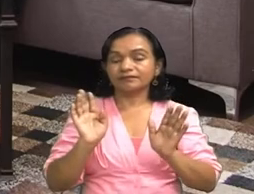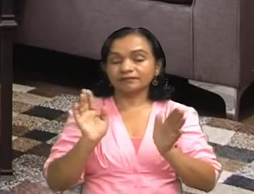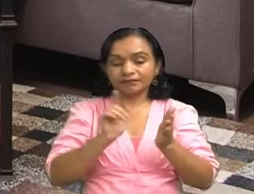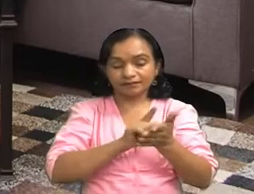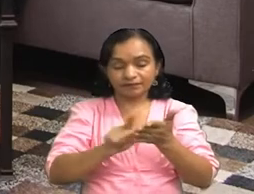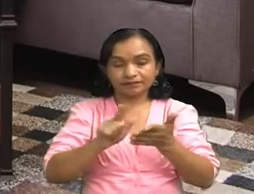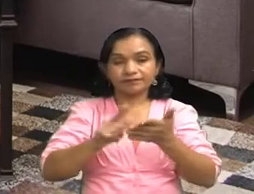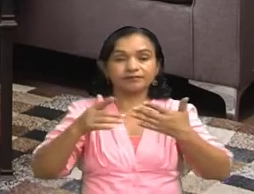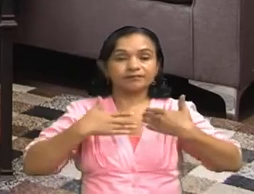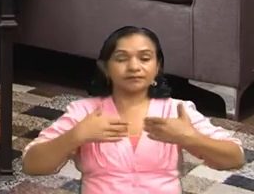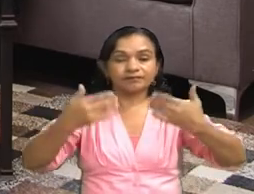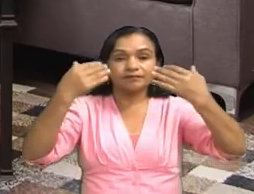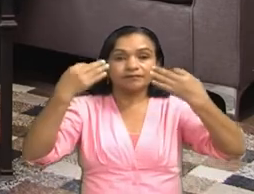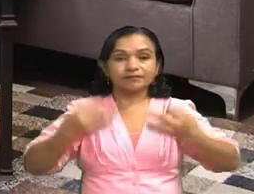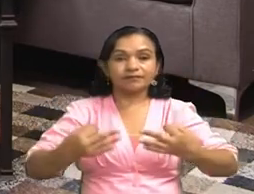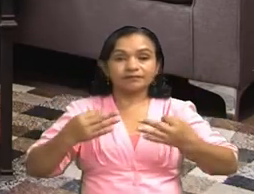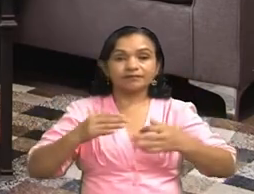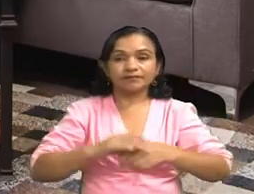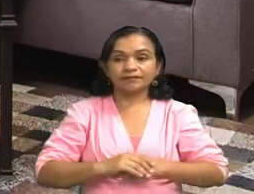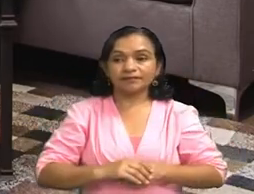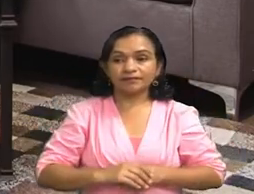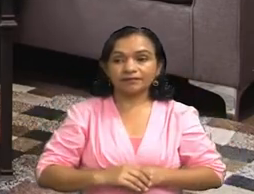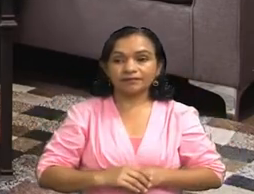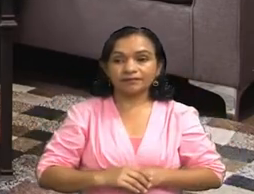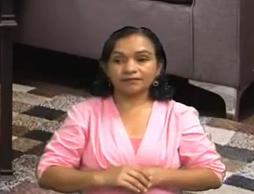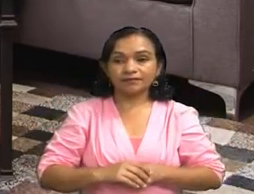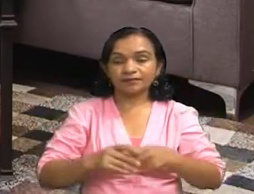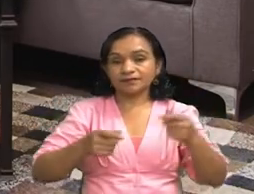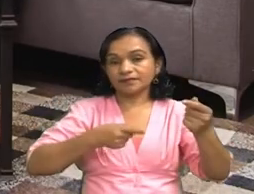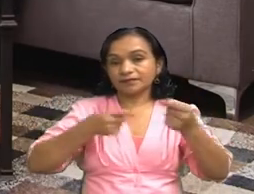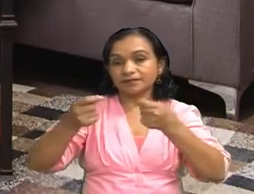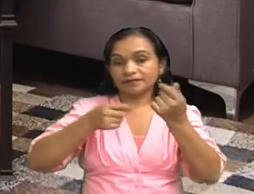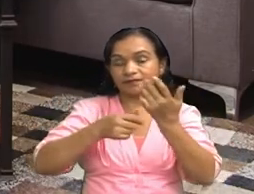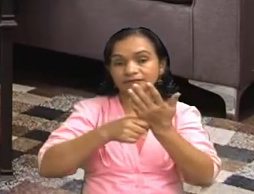garantizar la sanidad y hacer eso. Pero mira dónde se está exportando la carne.